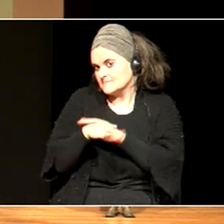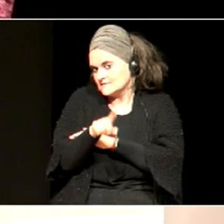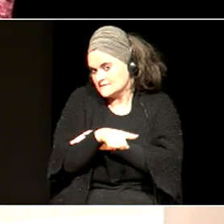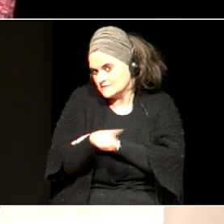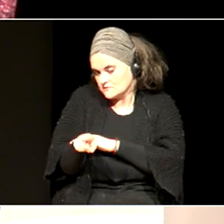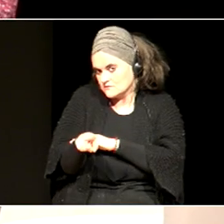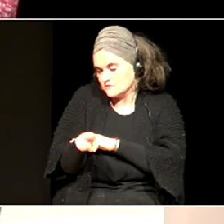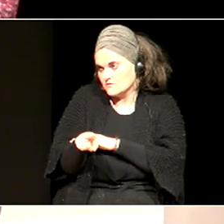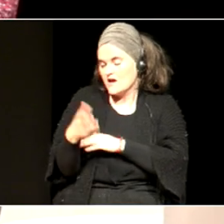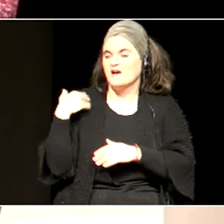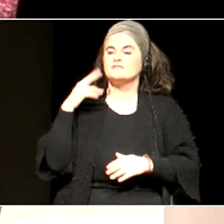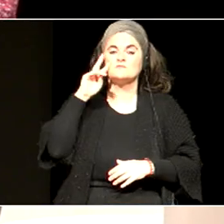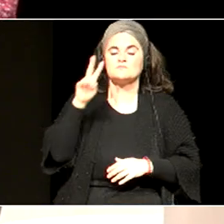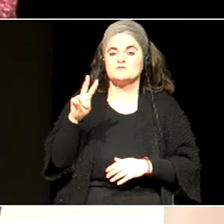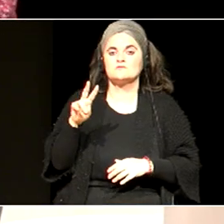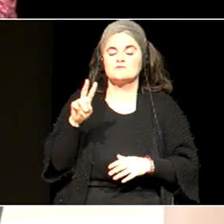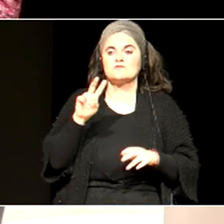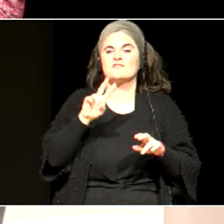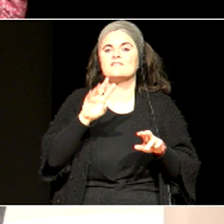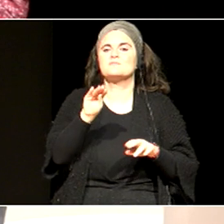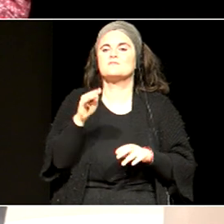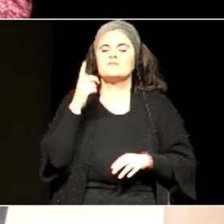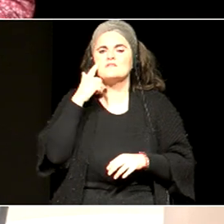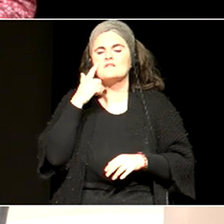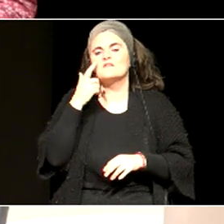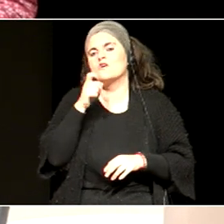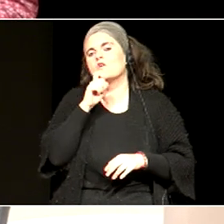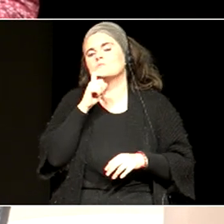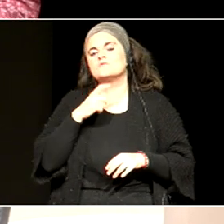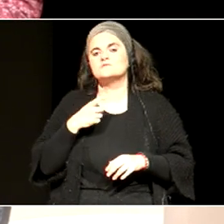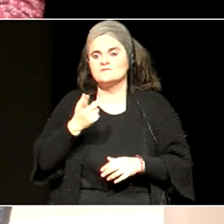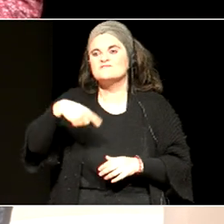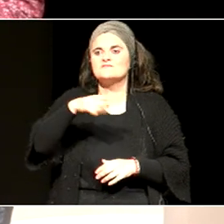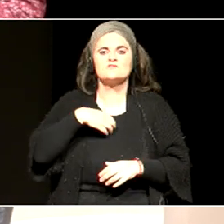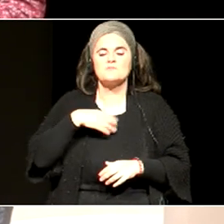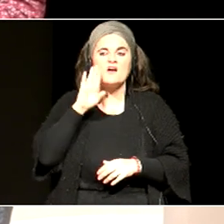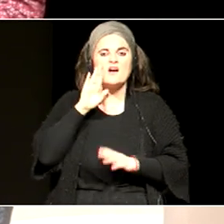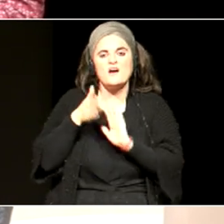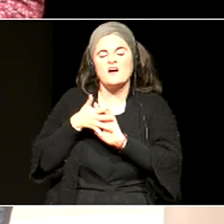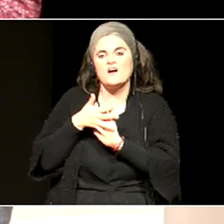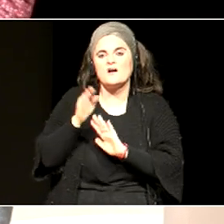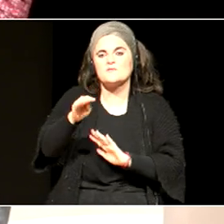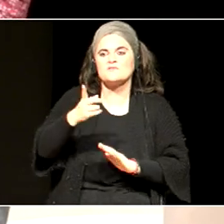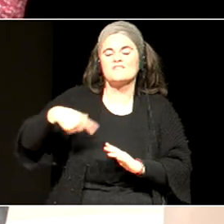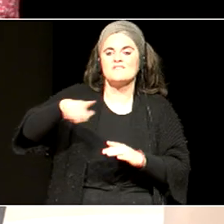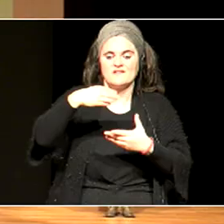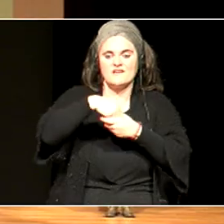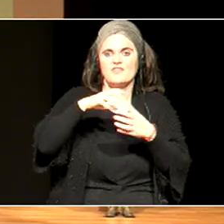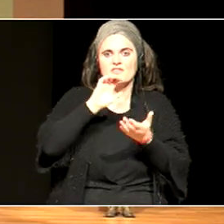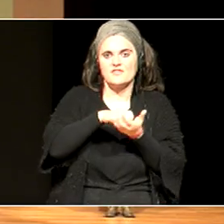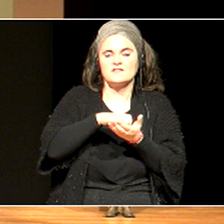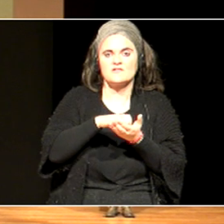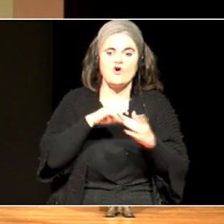con la pregunta como es posible que no podamos asegurar que nuestros centros no hay libros sexistas ni